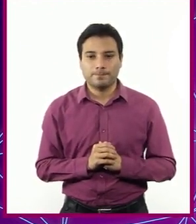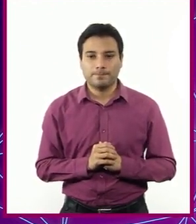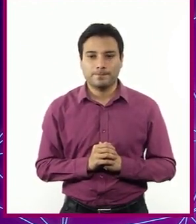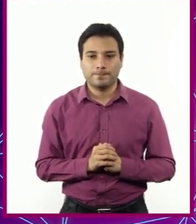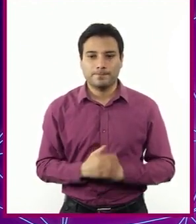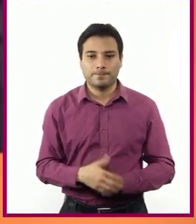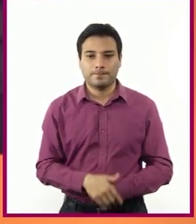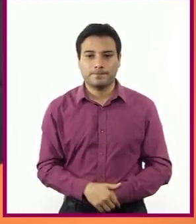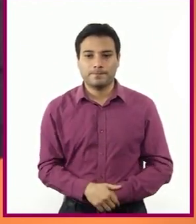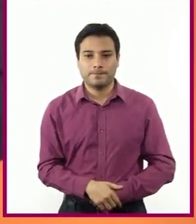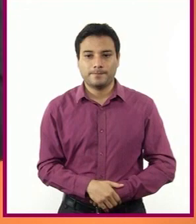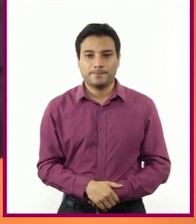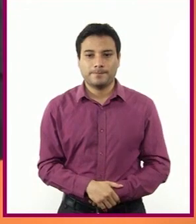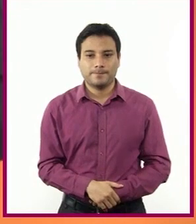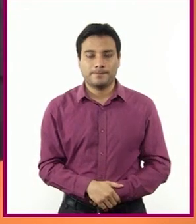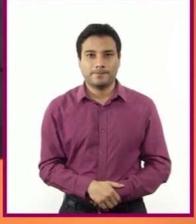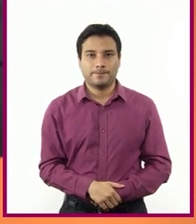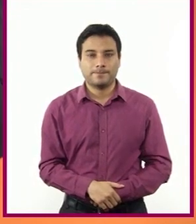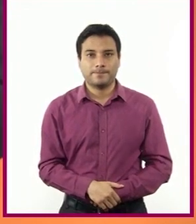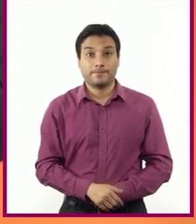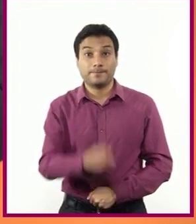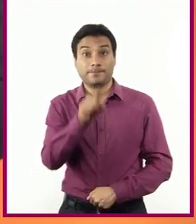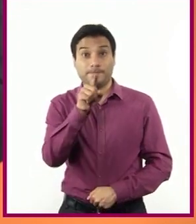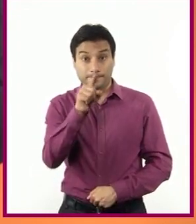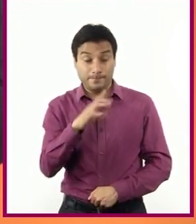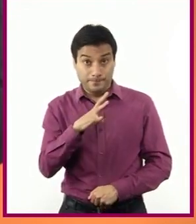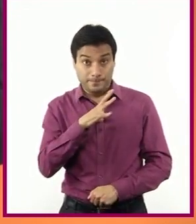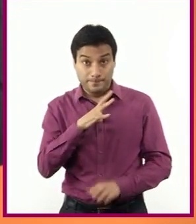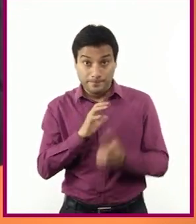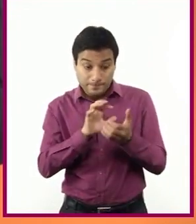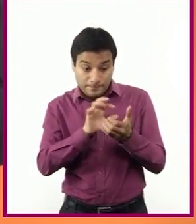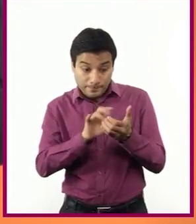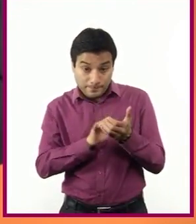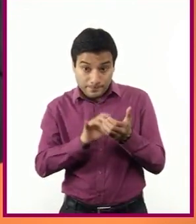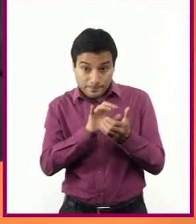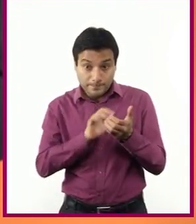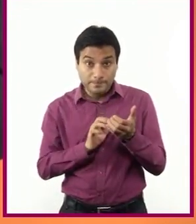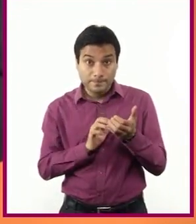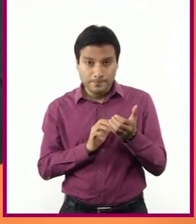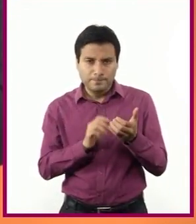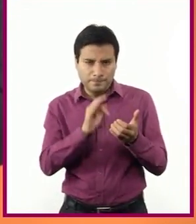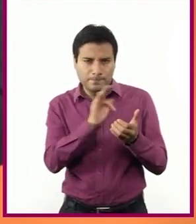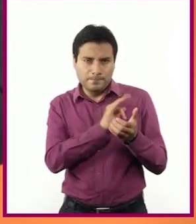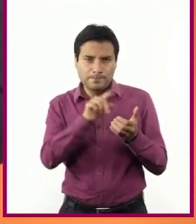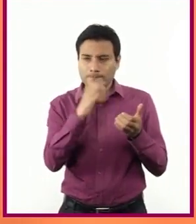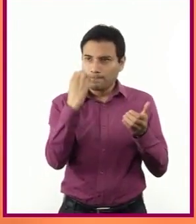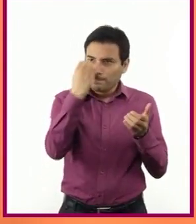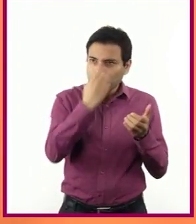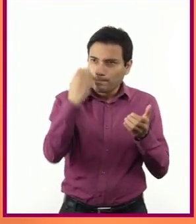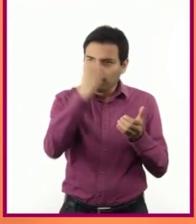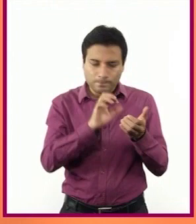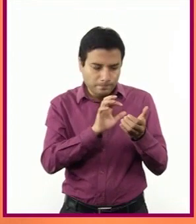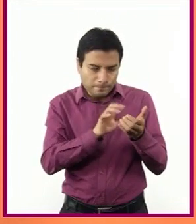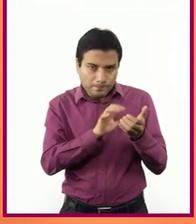0.008. Si tienen a la mano una calculadora científica, lo podrán verificar.